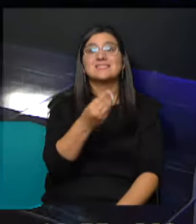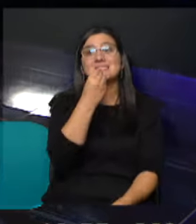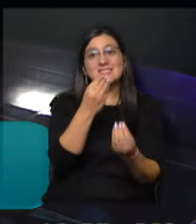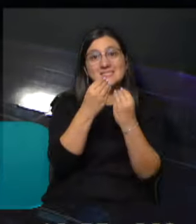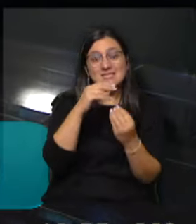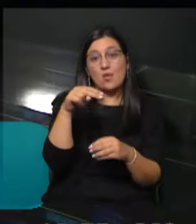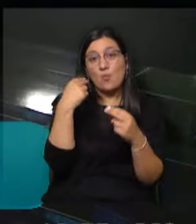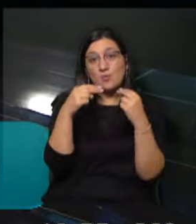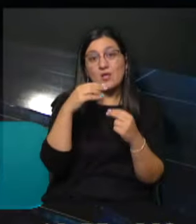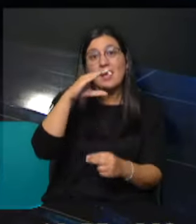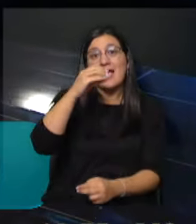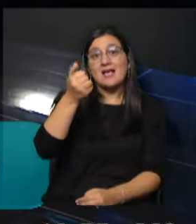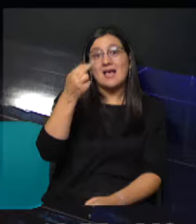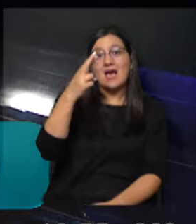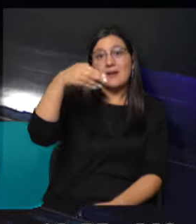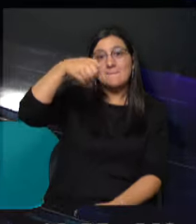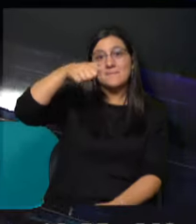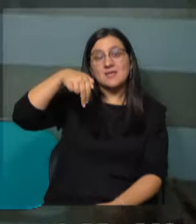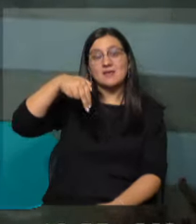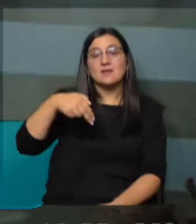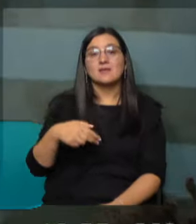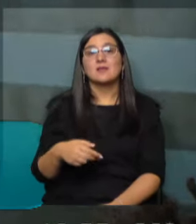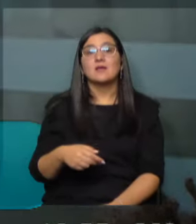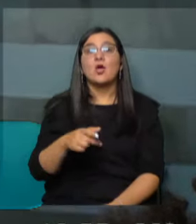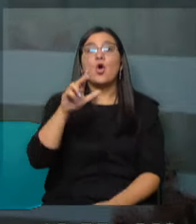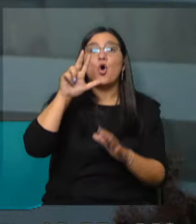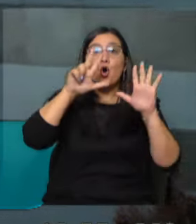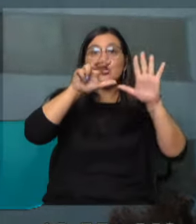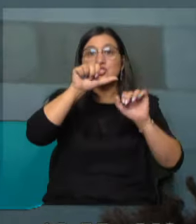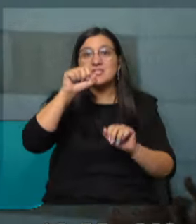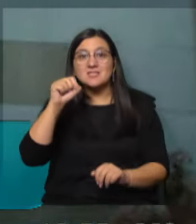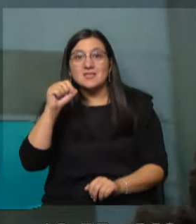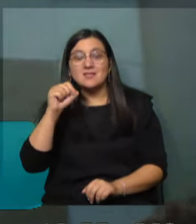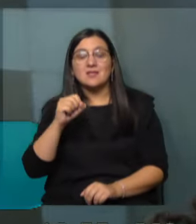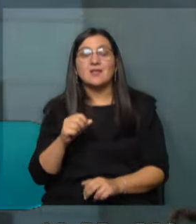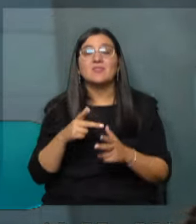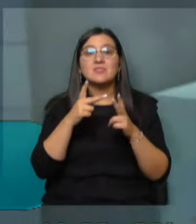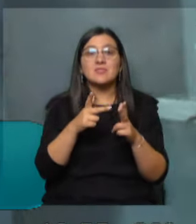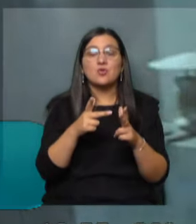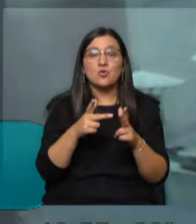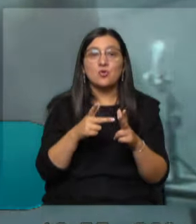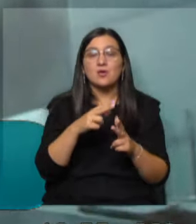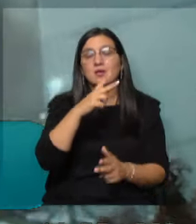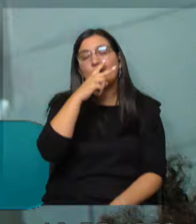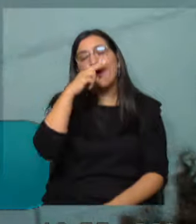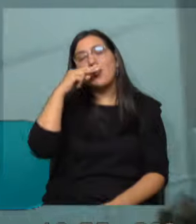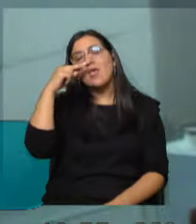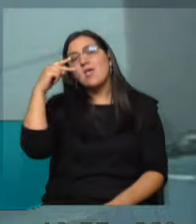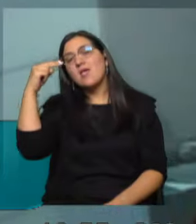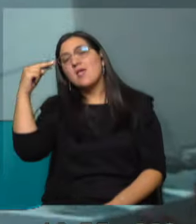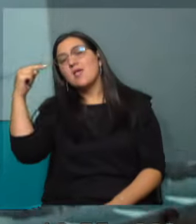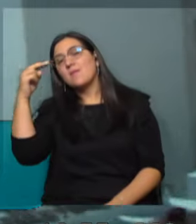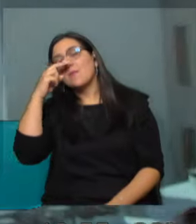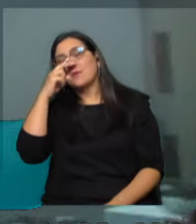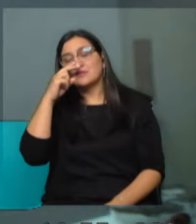ella prefiera. Es Carmen. Y su mensaje termina en 860. Fue el que tanto que nos llevó por distinta. Una